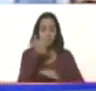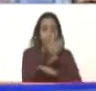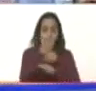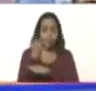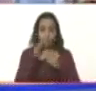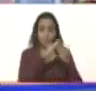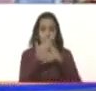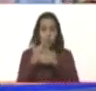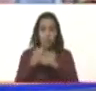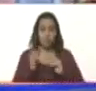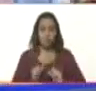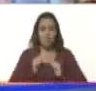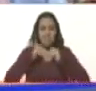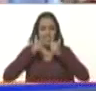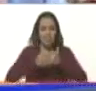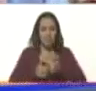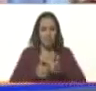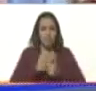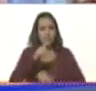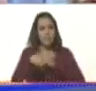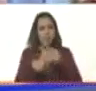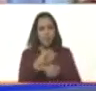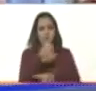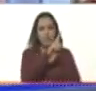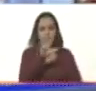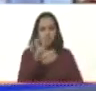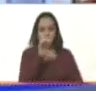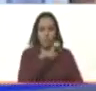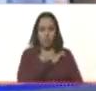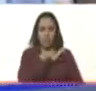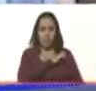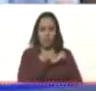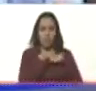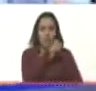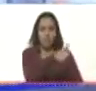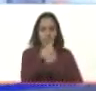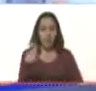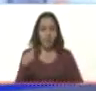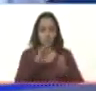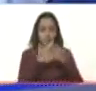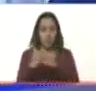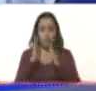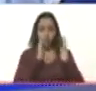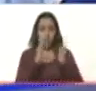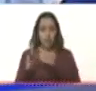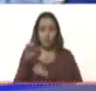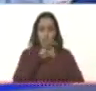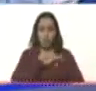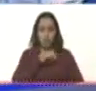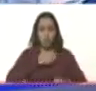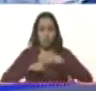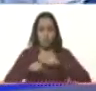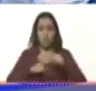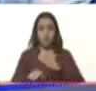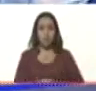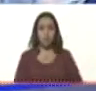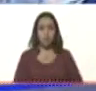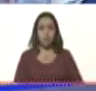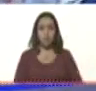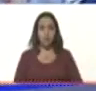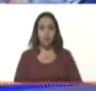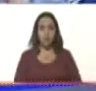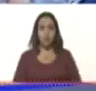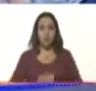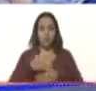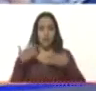le digo, arrancaríamos después del 15 de enero en cada comuna, con las organizaciones sociales y los movimientos, y en una gran plenaria